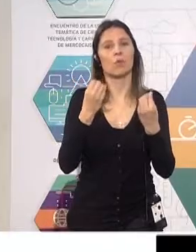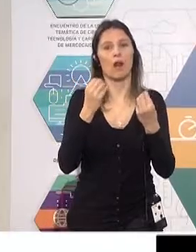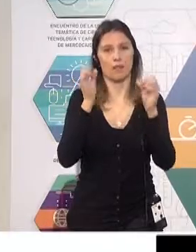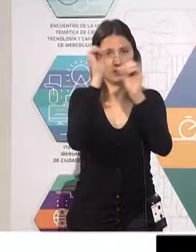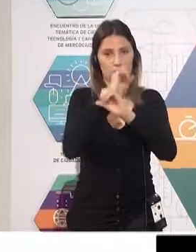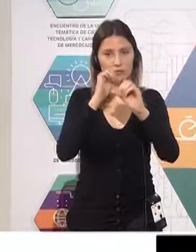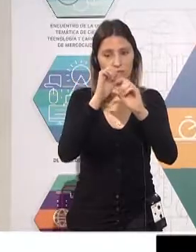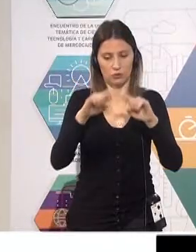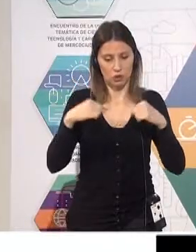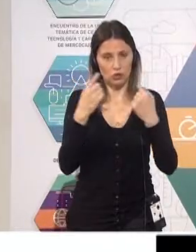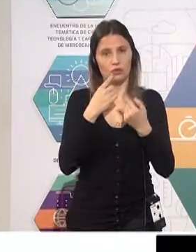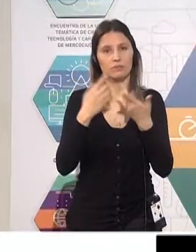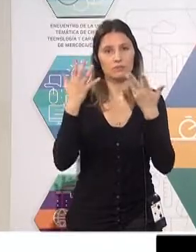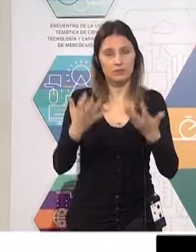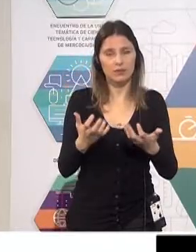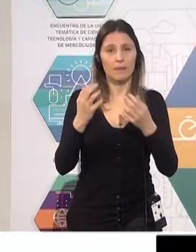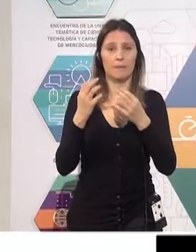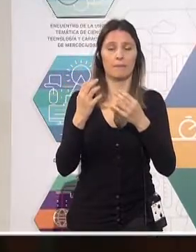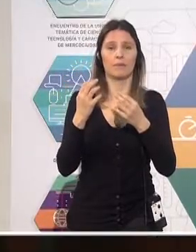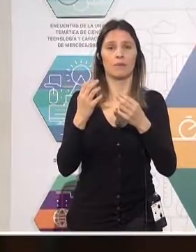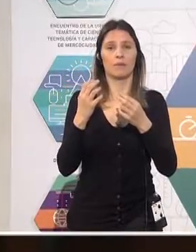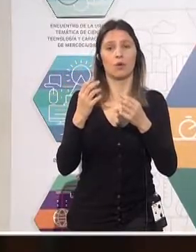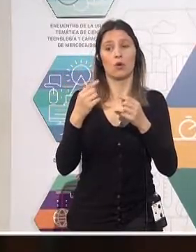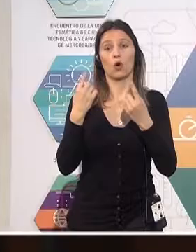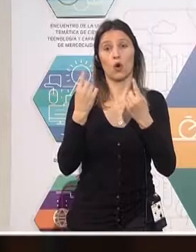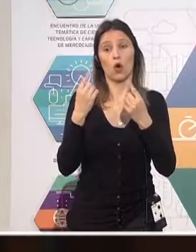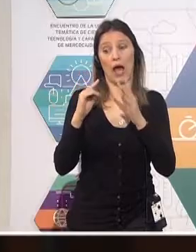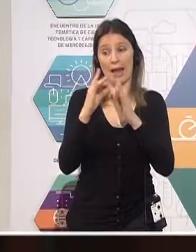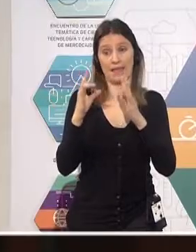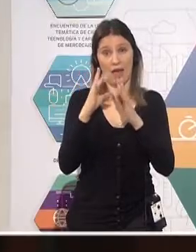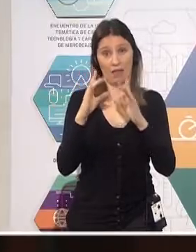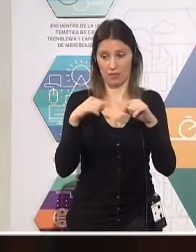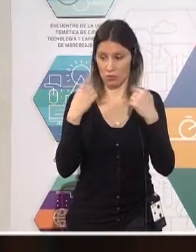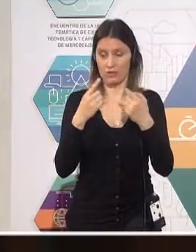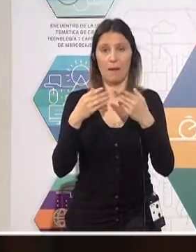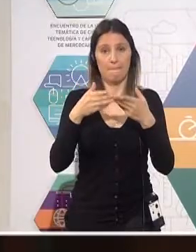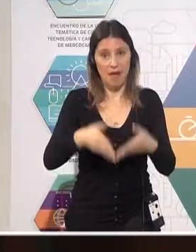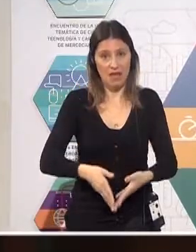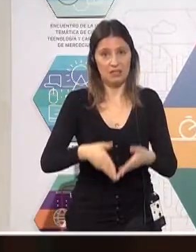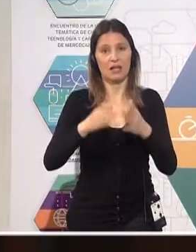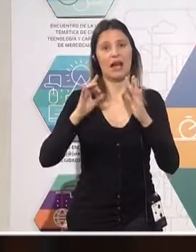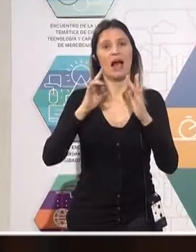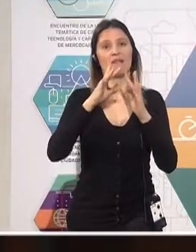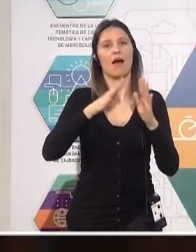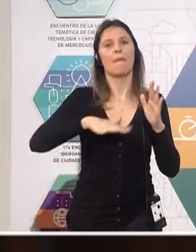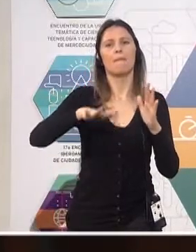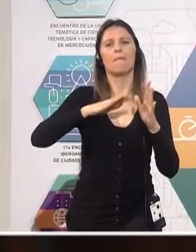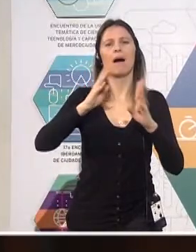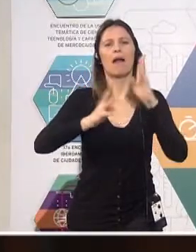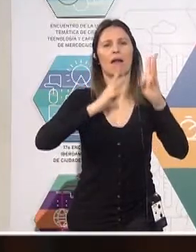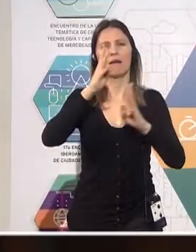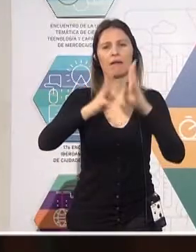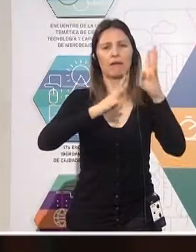pretendemos intentar mantener lo que son la calidad de nuestras playas lo que son la calidad de nuestros parques y ese verde